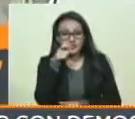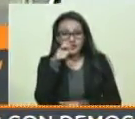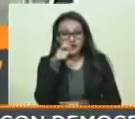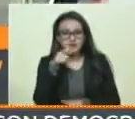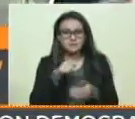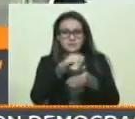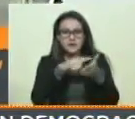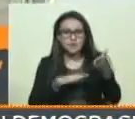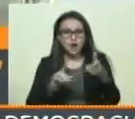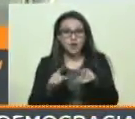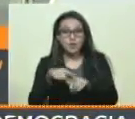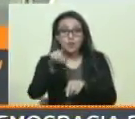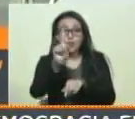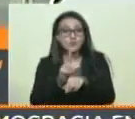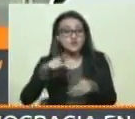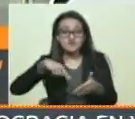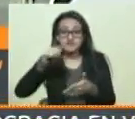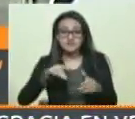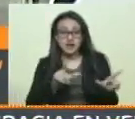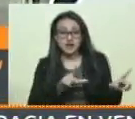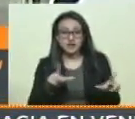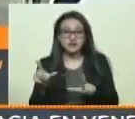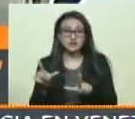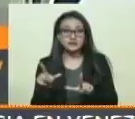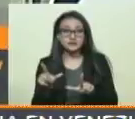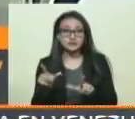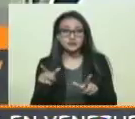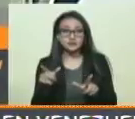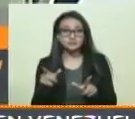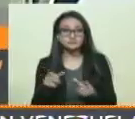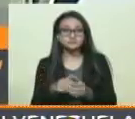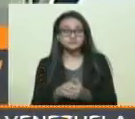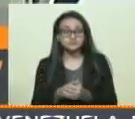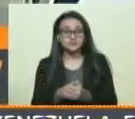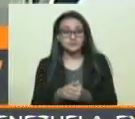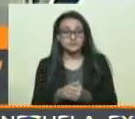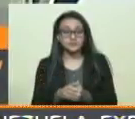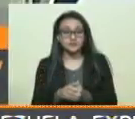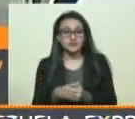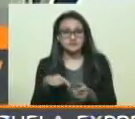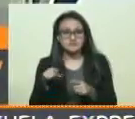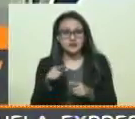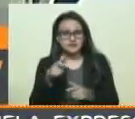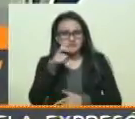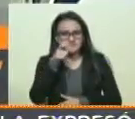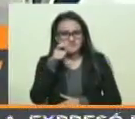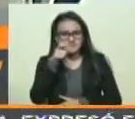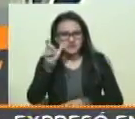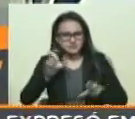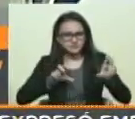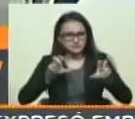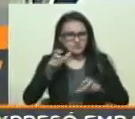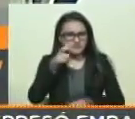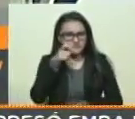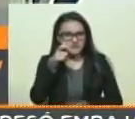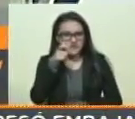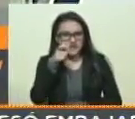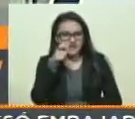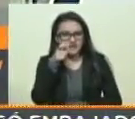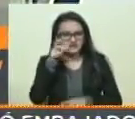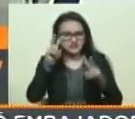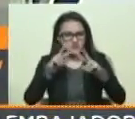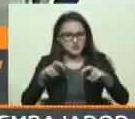que, como se ha podido observar, tiene que ver mucho con la buena vigilancia de las